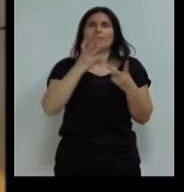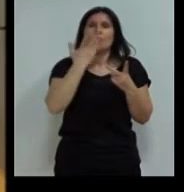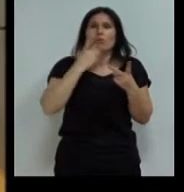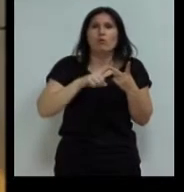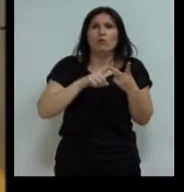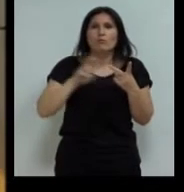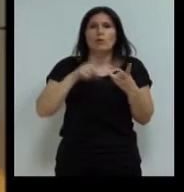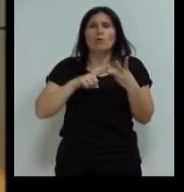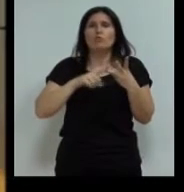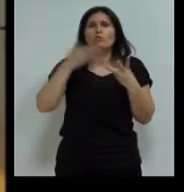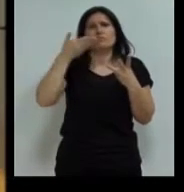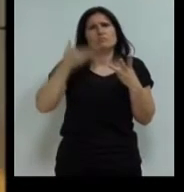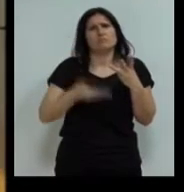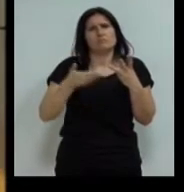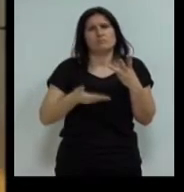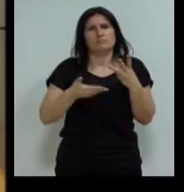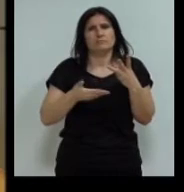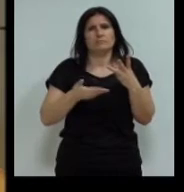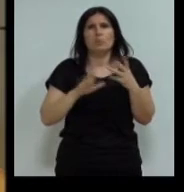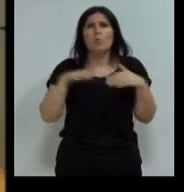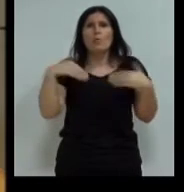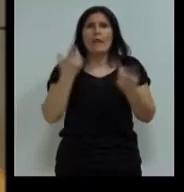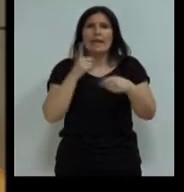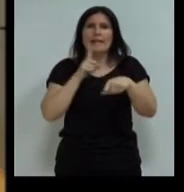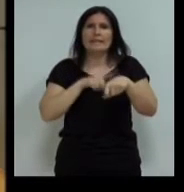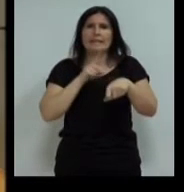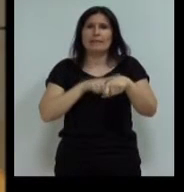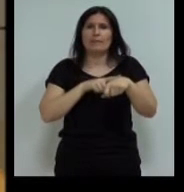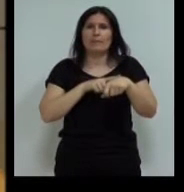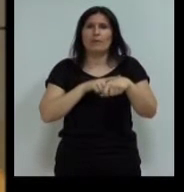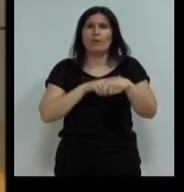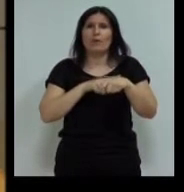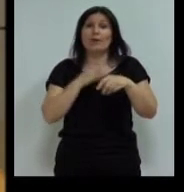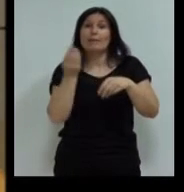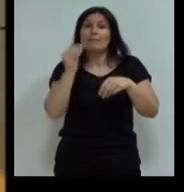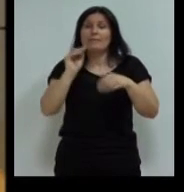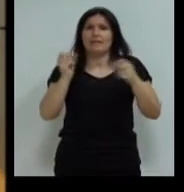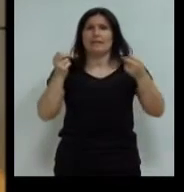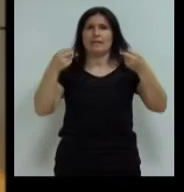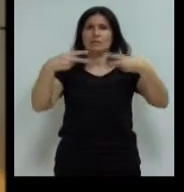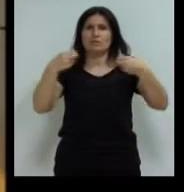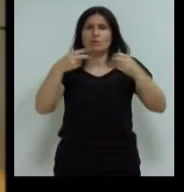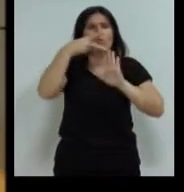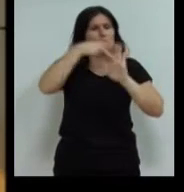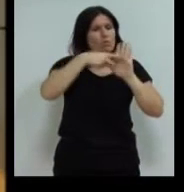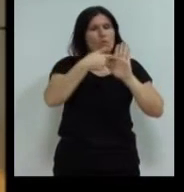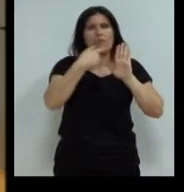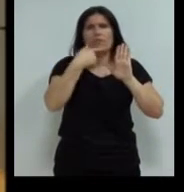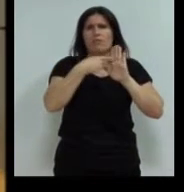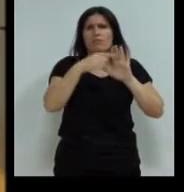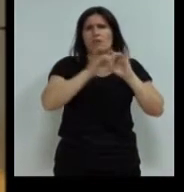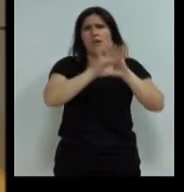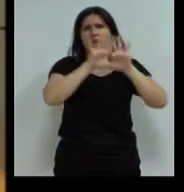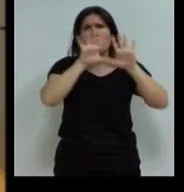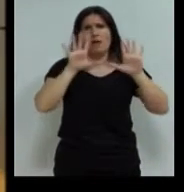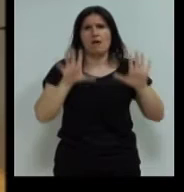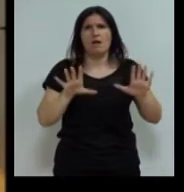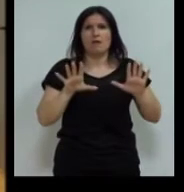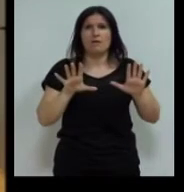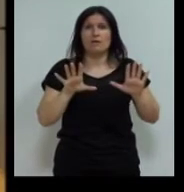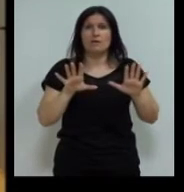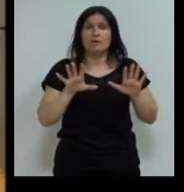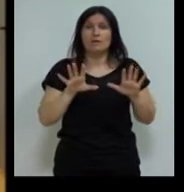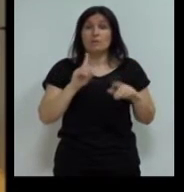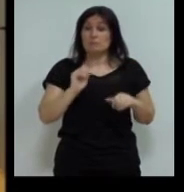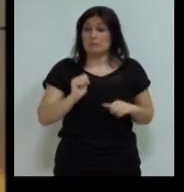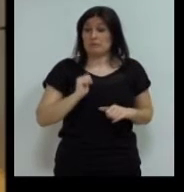importante en el sector al que nos diremos, y es el tiempo en que se expone el subtítulo. La norma es muy clara en ese aspecto, porque damos